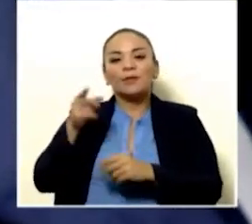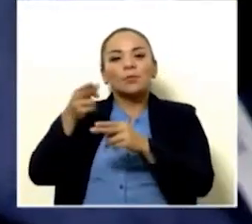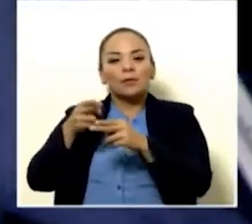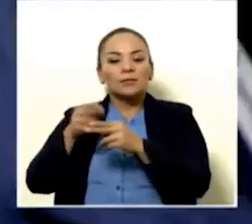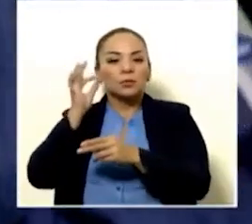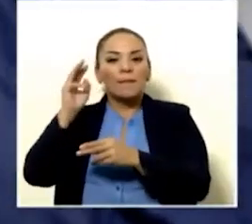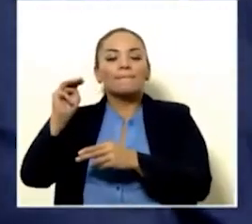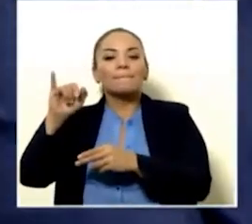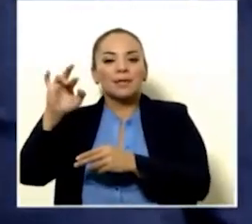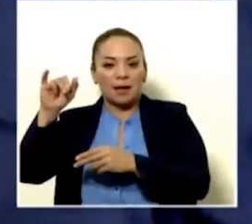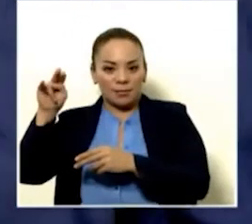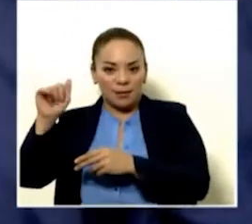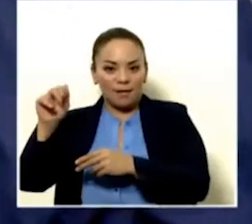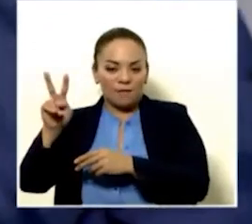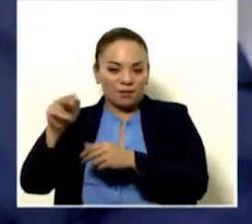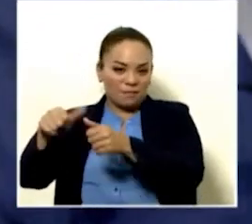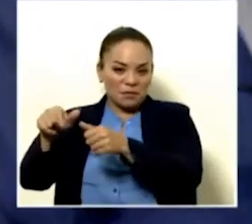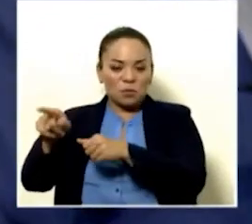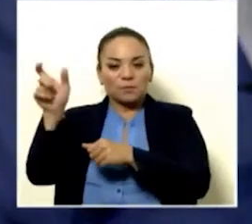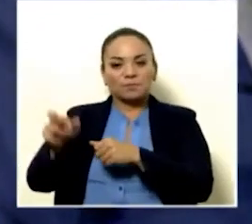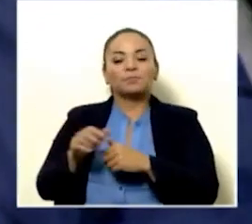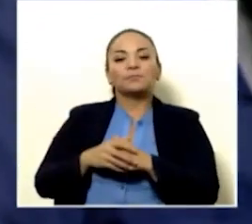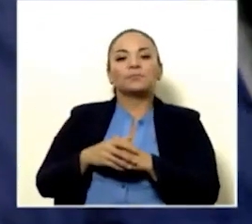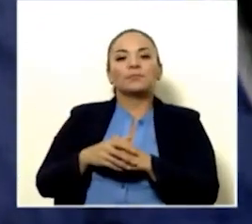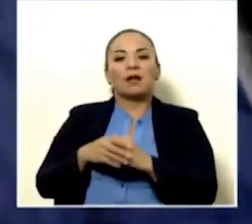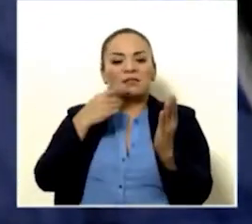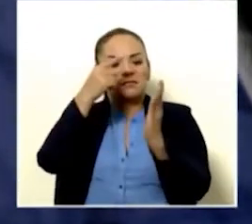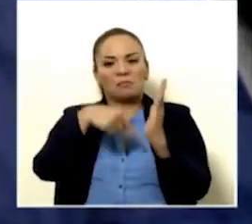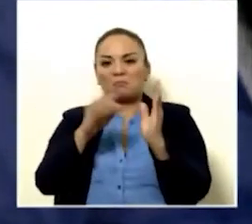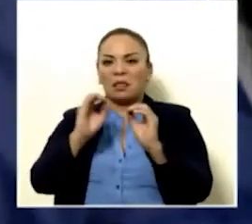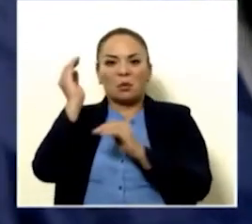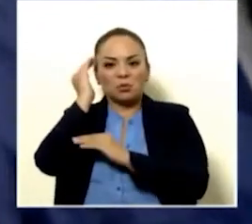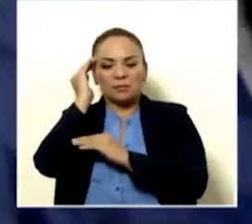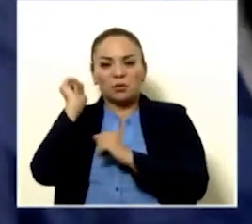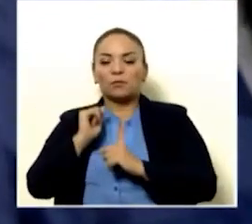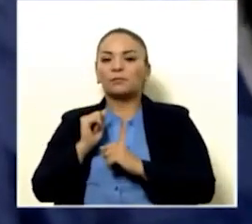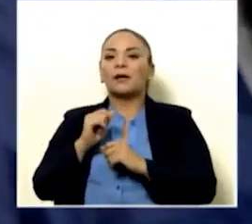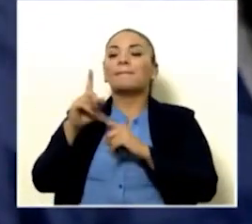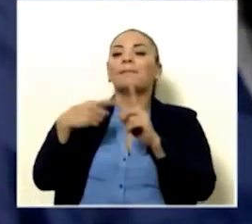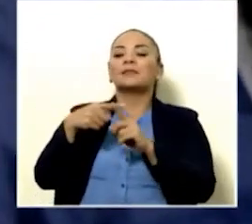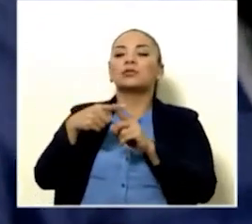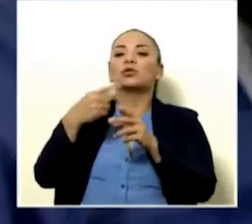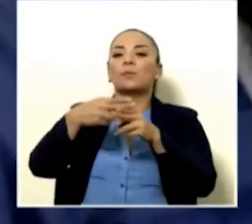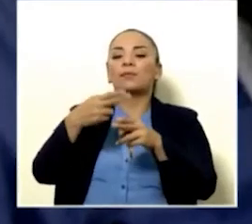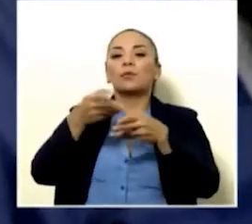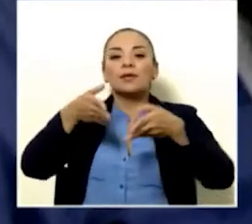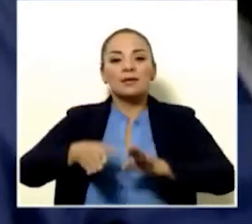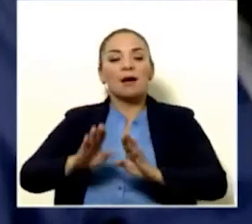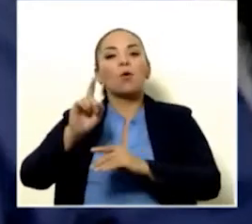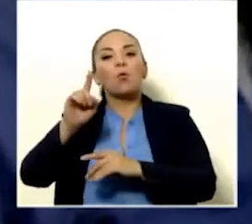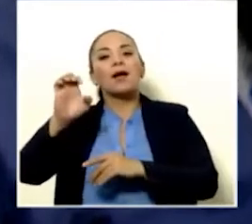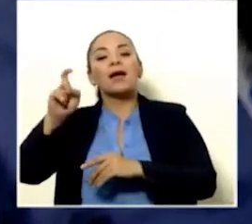señora Miranda Vargas, que como el estudio dice, no tenía ningún tipo de conocimiento, y además por el nombramiento de la hija de un